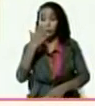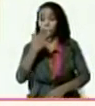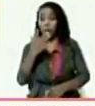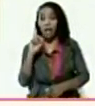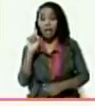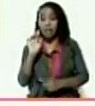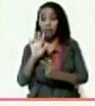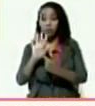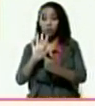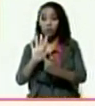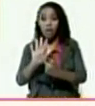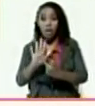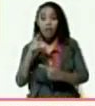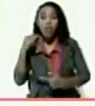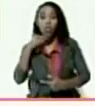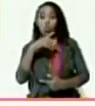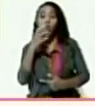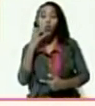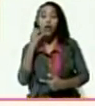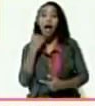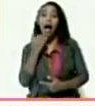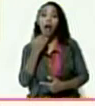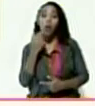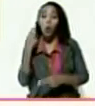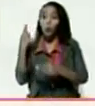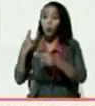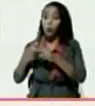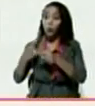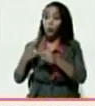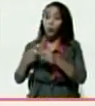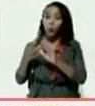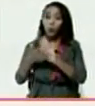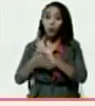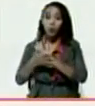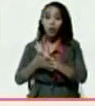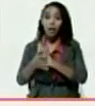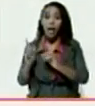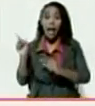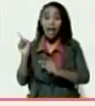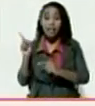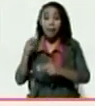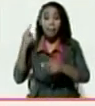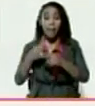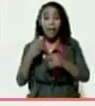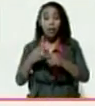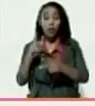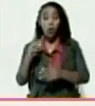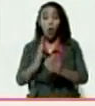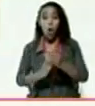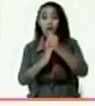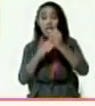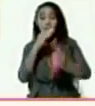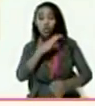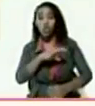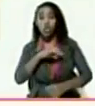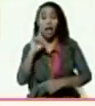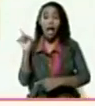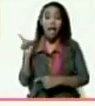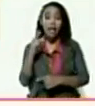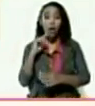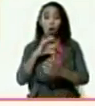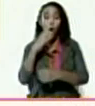Duque de hablar que alguien está en peligro. En peligro están los dirigentes sociales en Colombia. Va más de uno